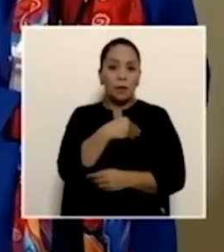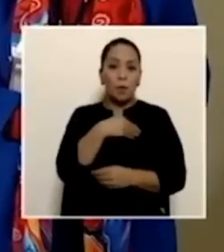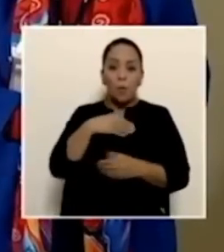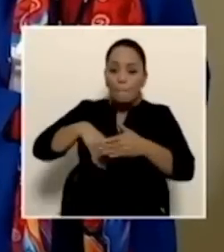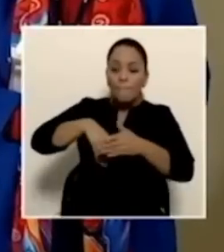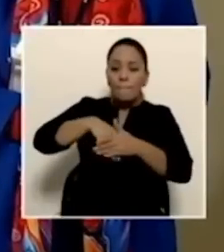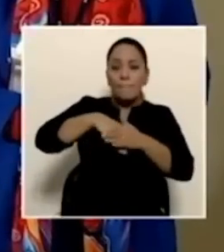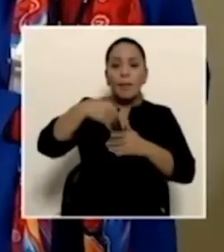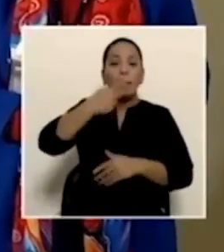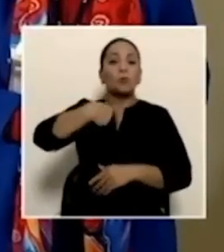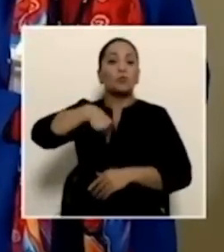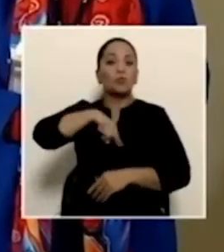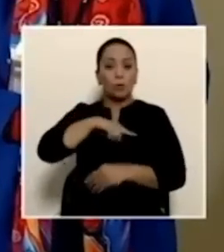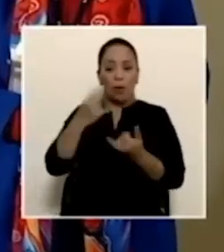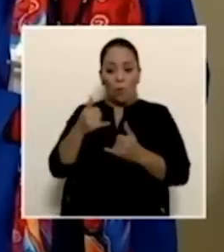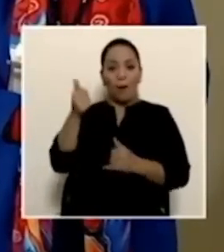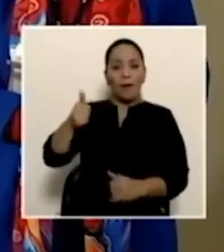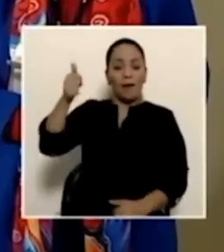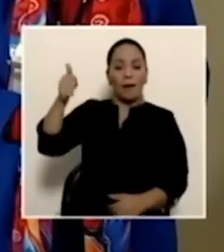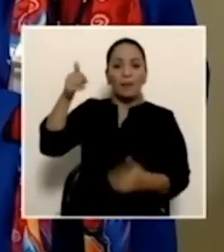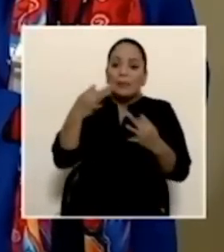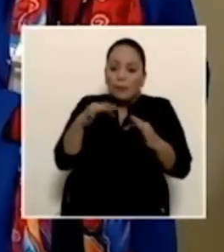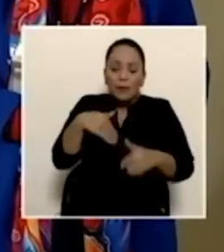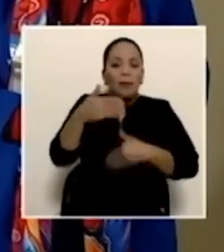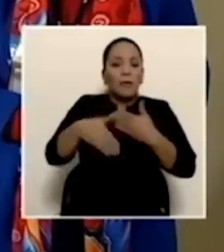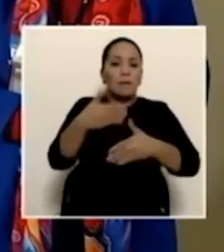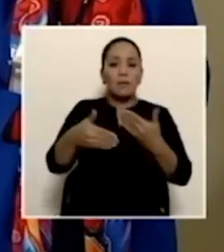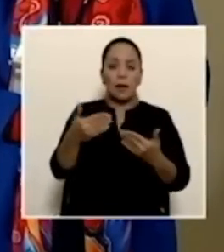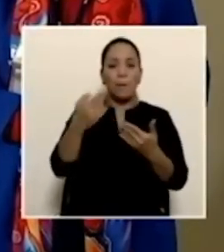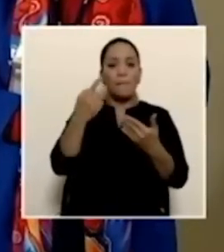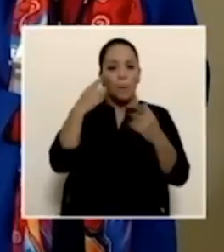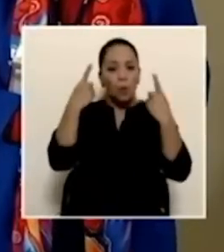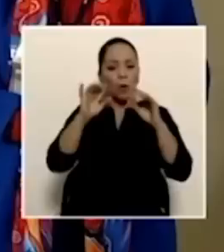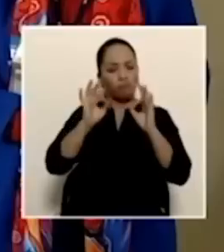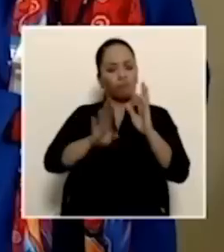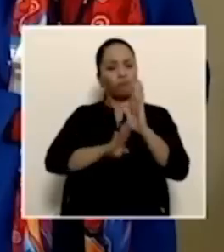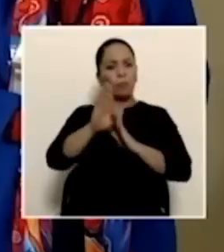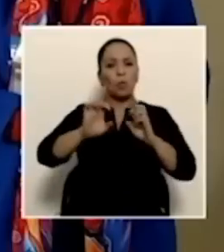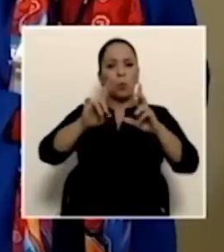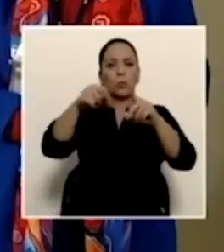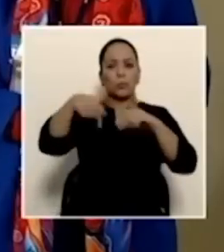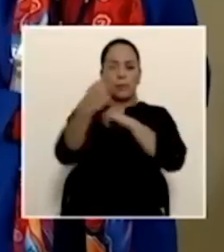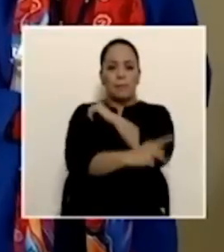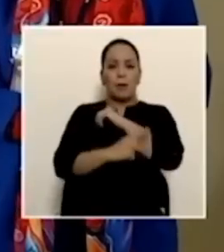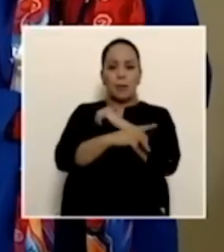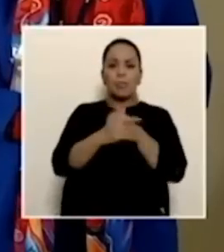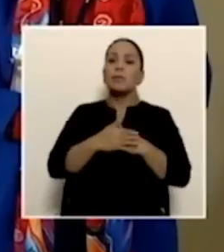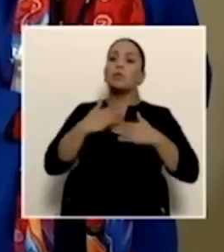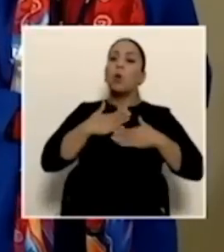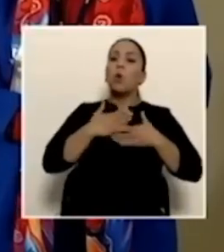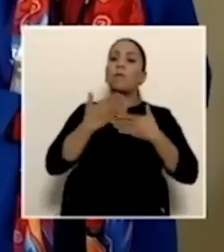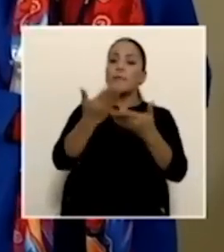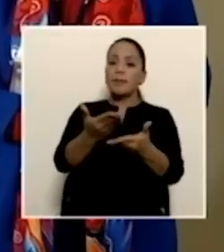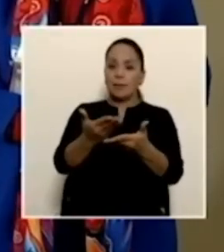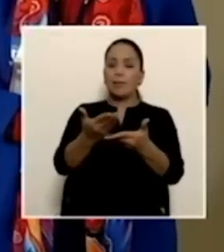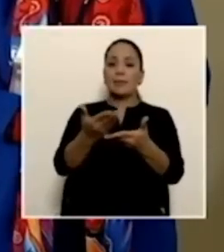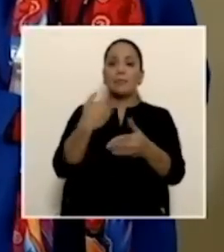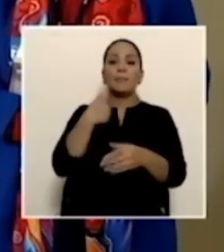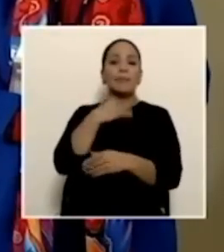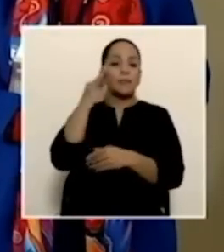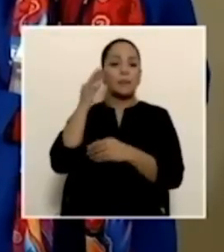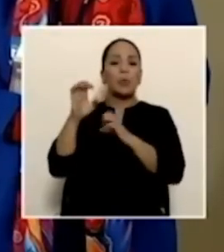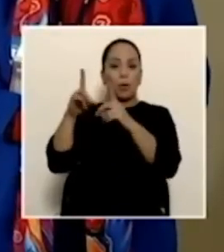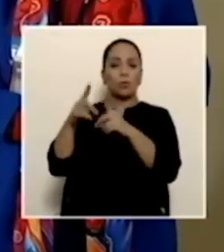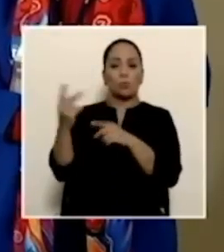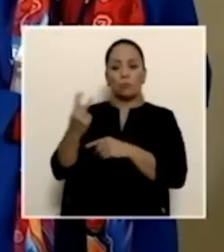impida a nosotras como jerarcas tratar de avanzar por la educación de este país. Yo le ofrecí a la ministra de Educación, tenemos